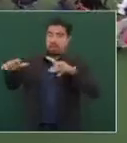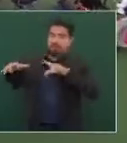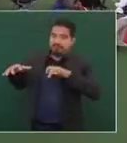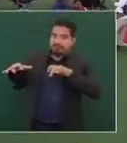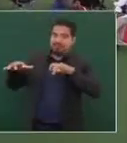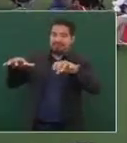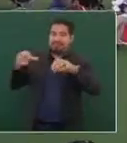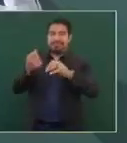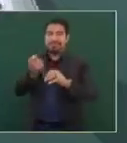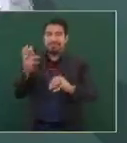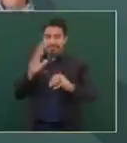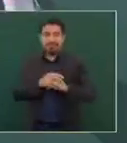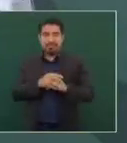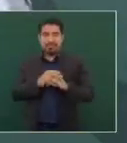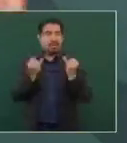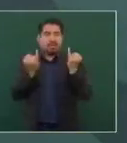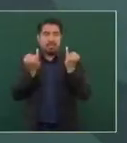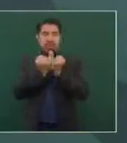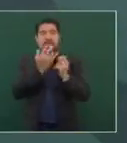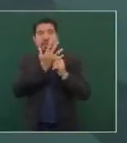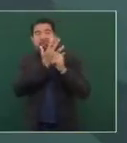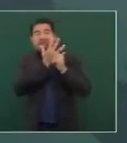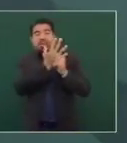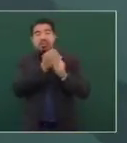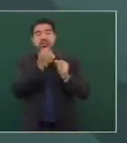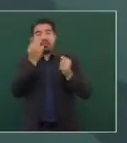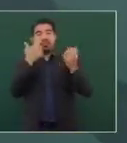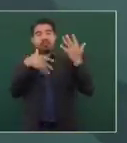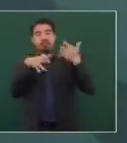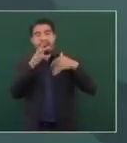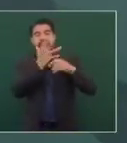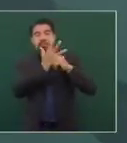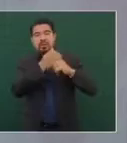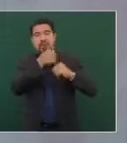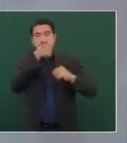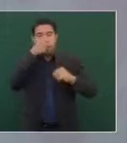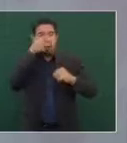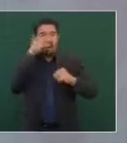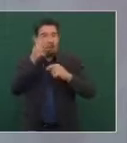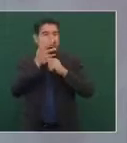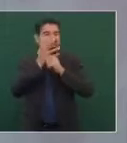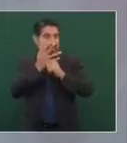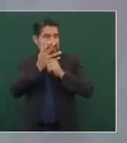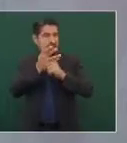lo que decía Juárez, con el pueblo todo, sin el pueblo nada.